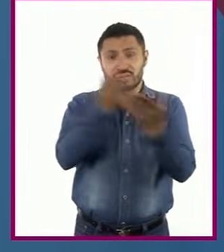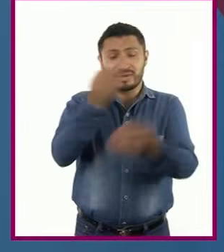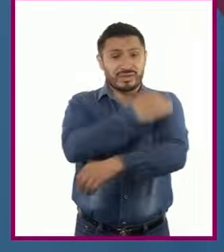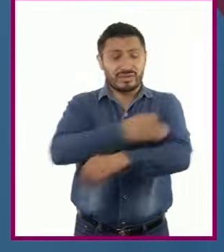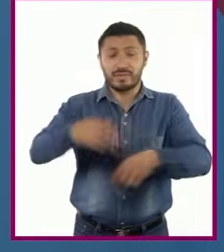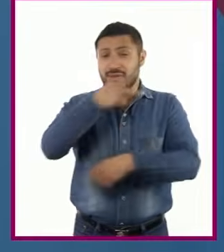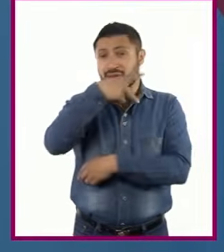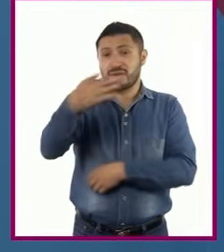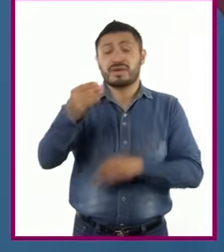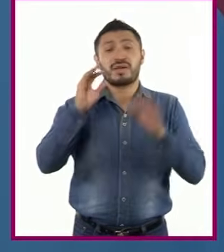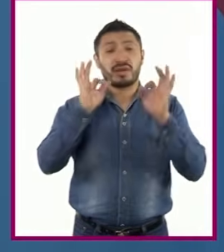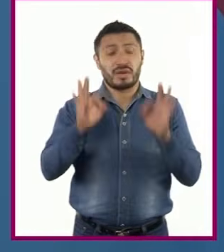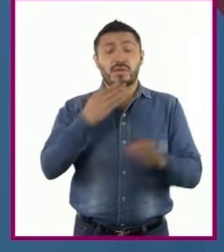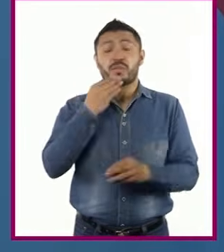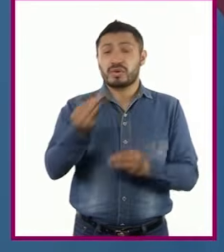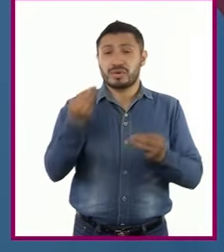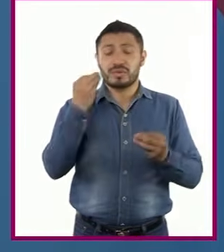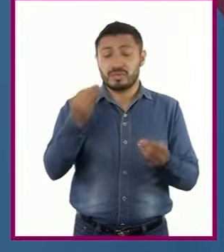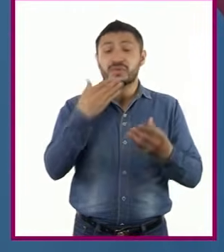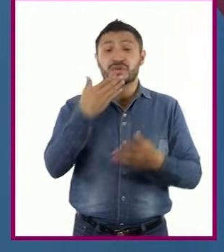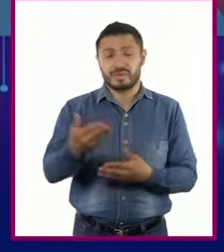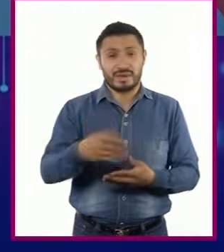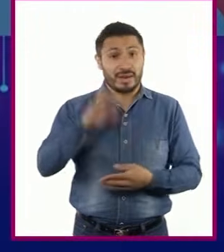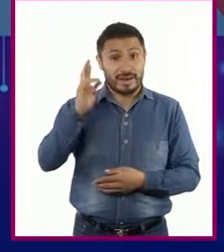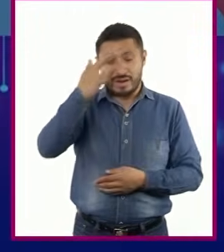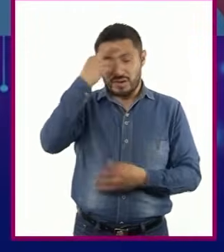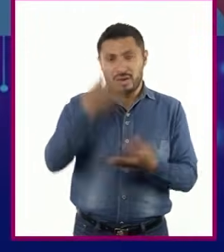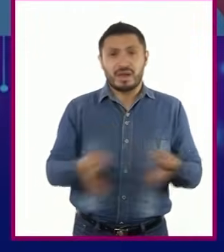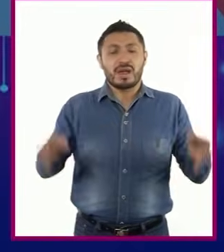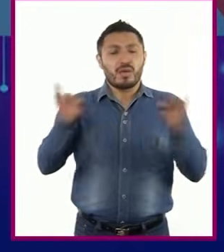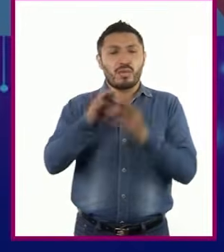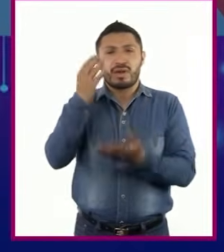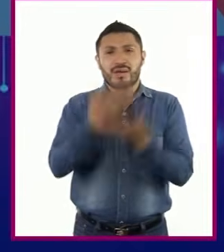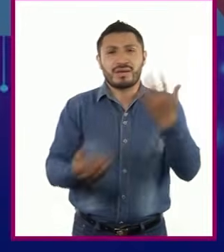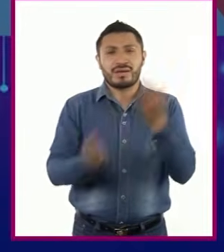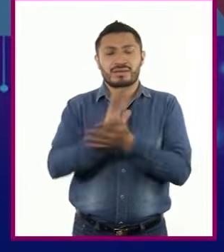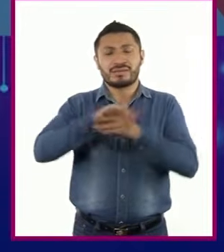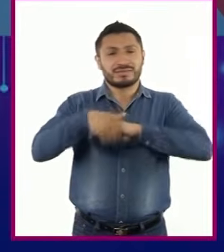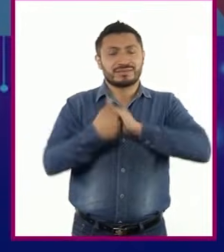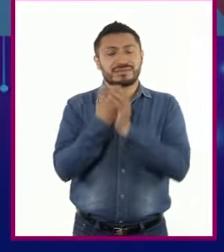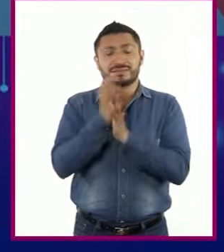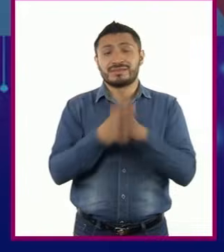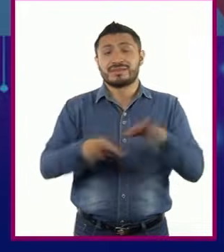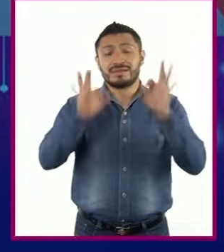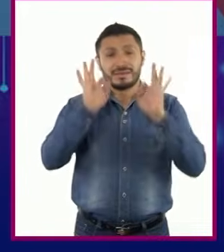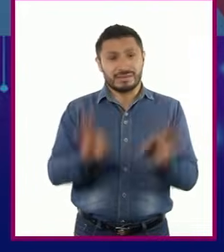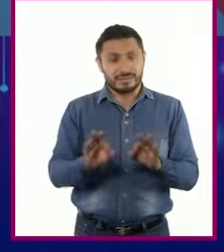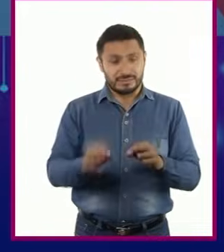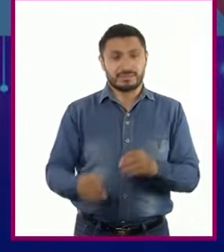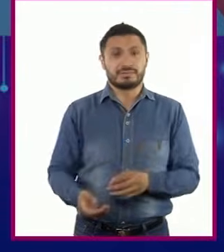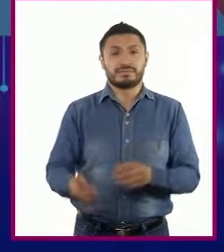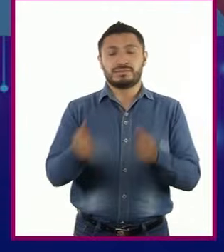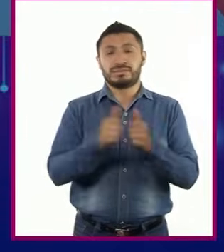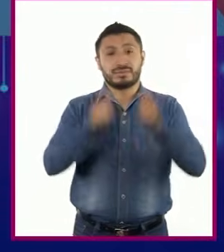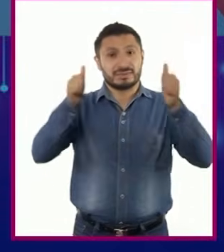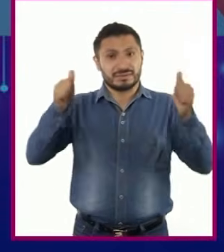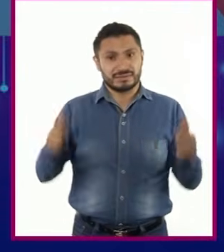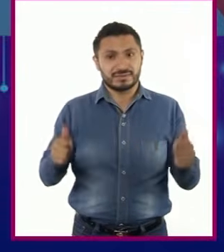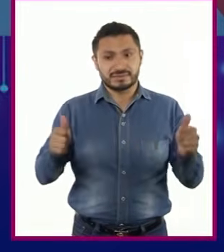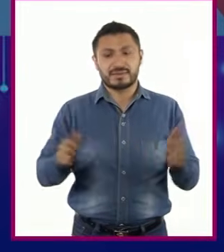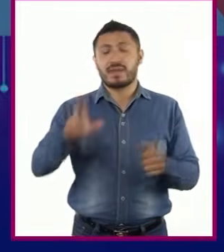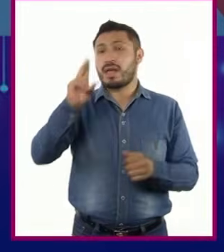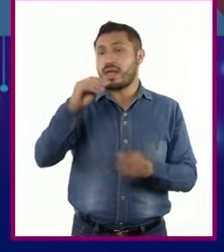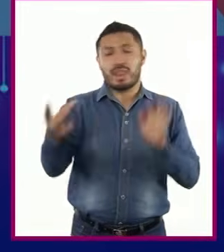bien. Recuerden que es muy importante lavarse continuamente las manos, mantener la sana distancia,